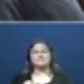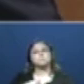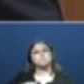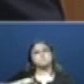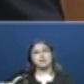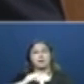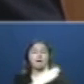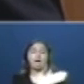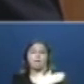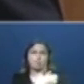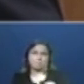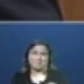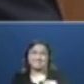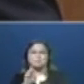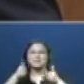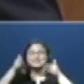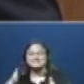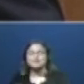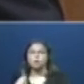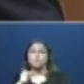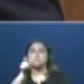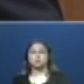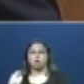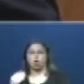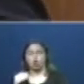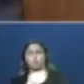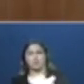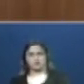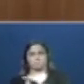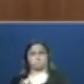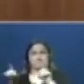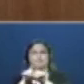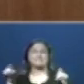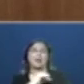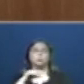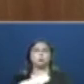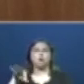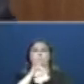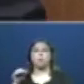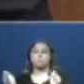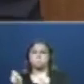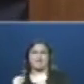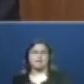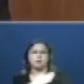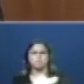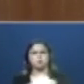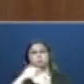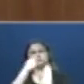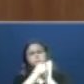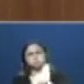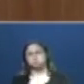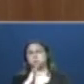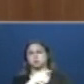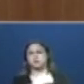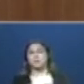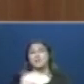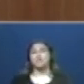avalados para jóvenes emprendedores autónomos y pymes con condiciones muy favorables la ejecución de todos los